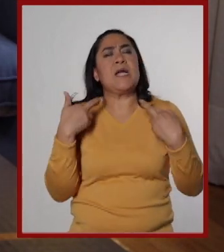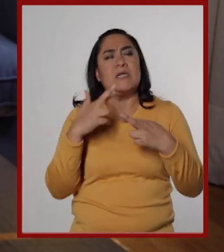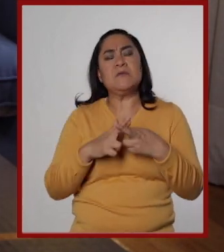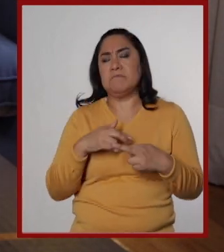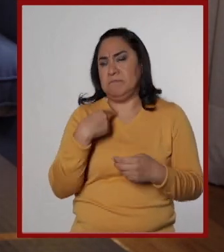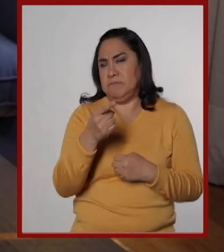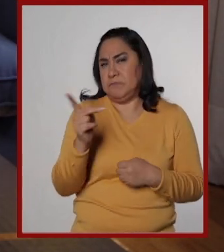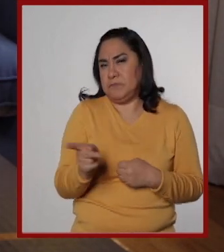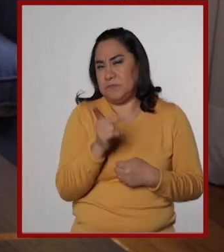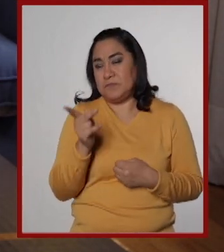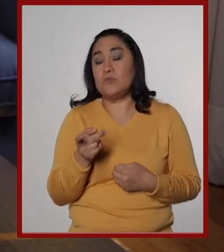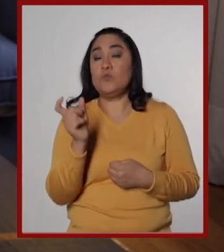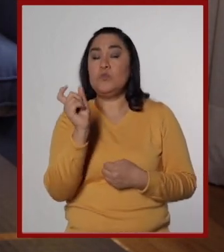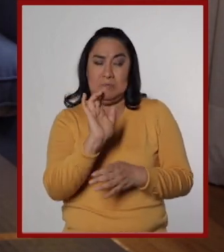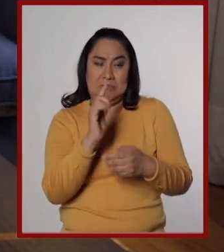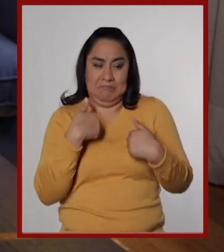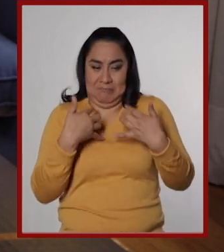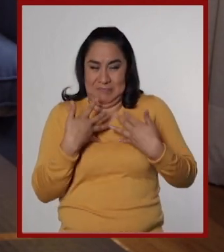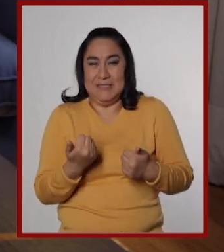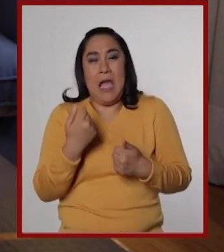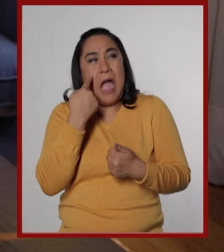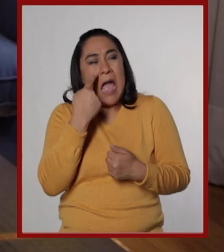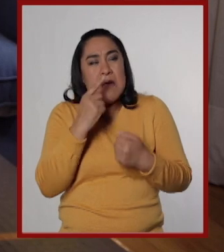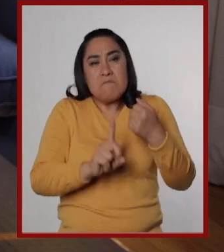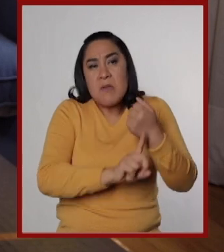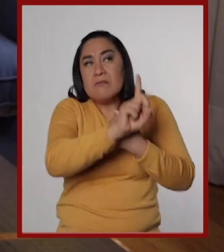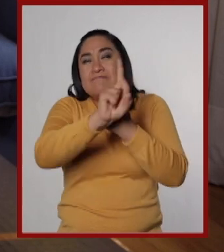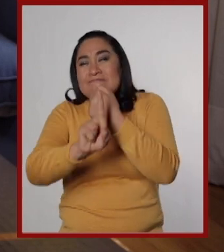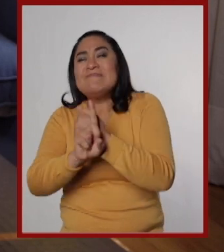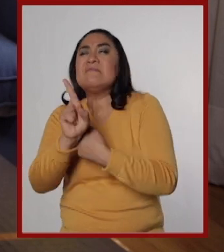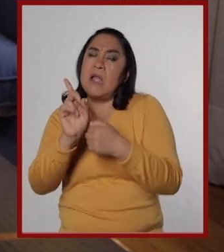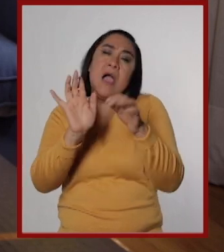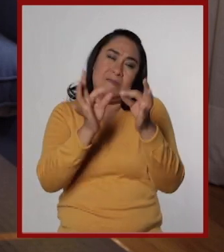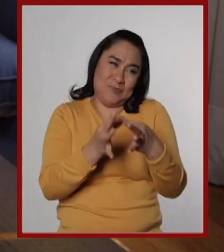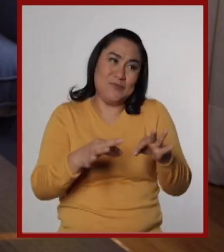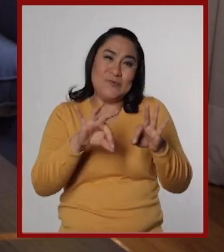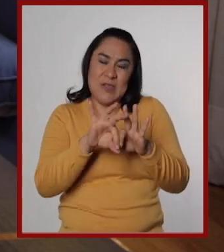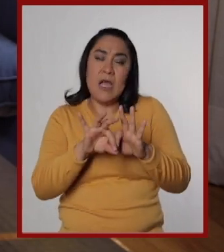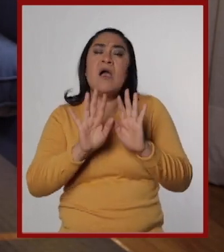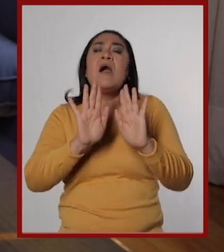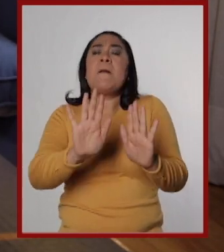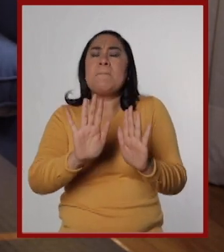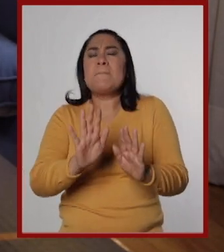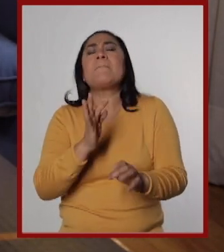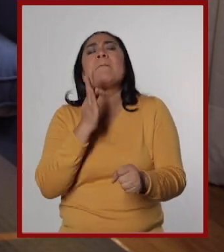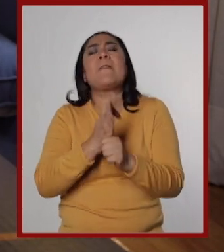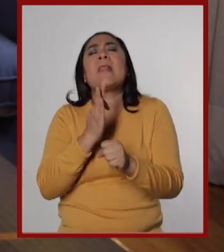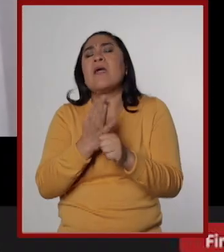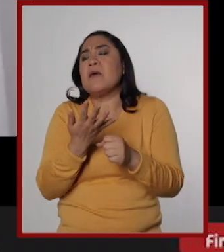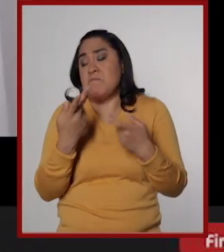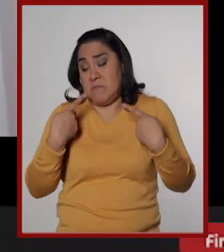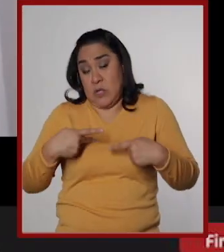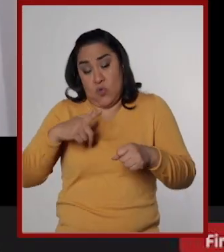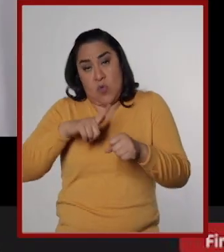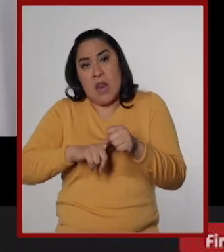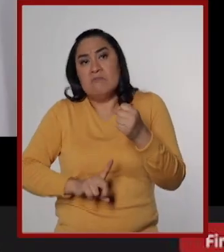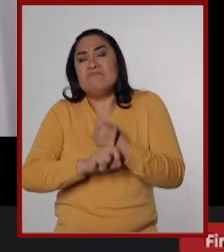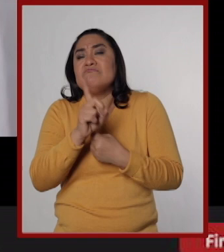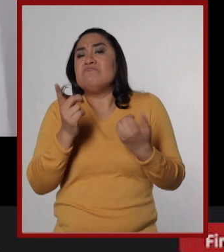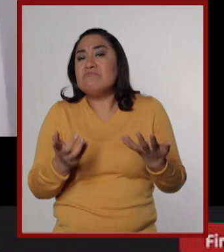una pregunta. El conflicto, me queda claro que todos los conflictos son importantes, pero ¿parte desde el personal?